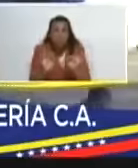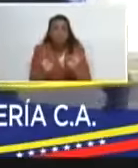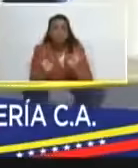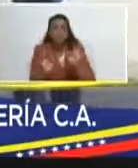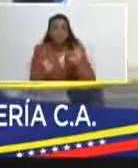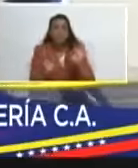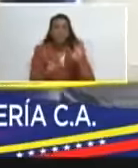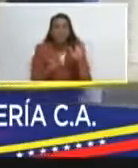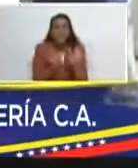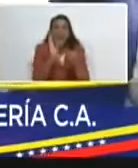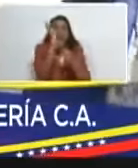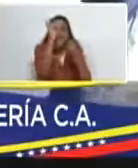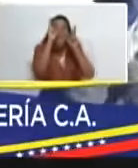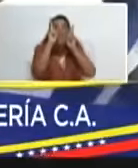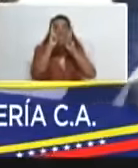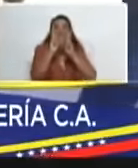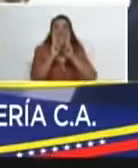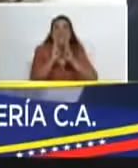de sanear,